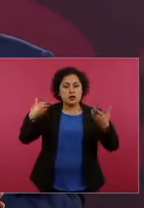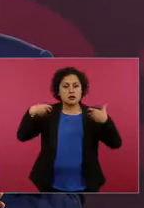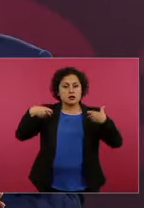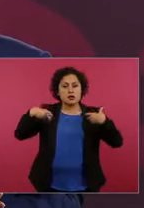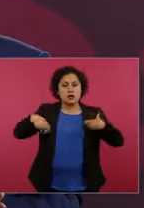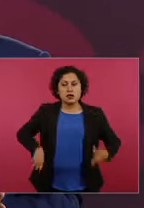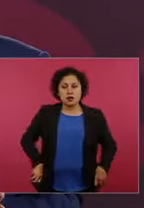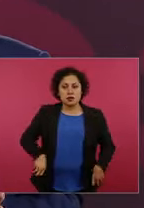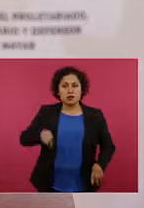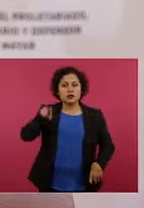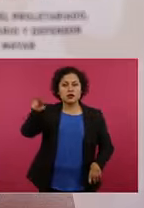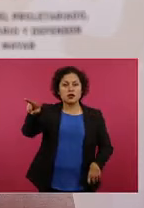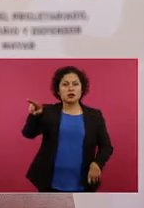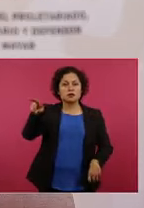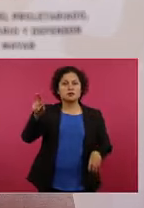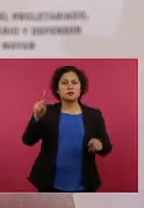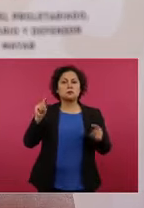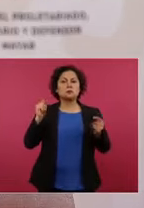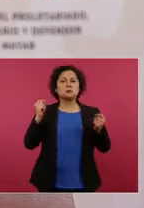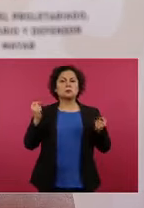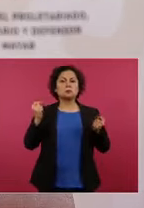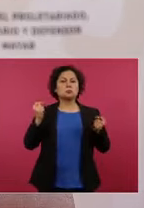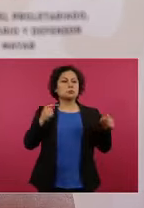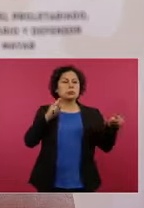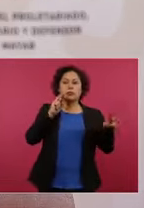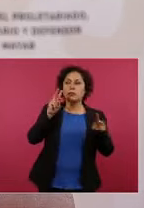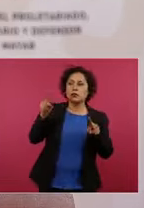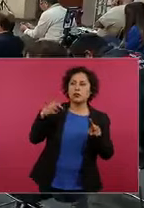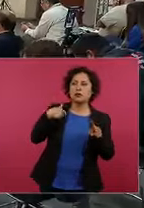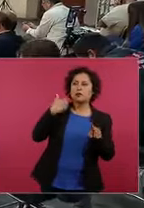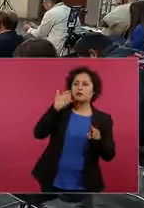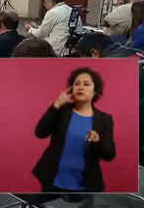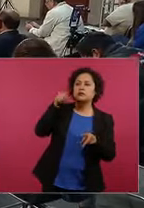son ejemplo a seguir para algunos,